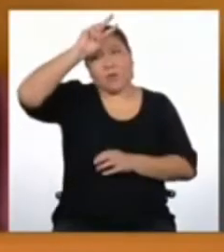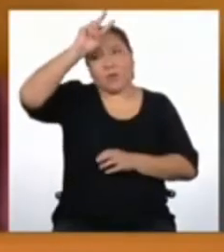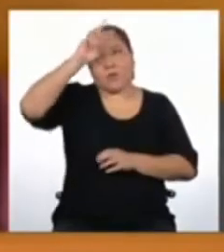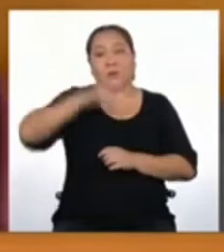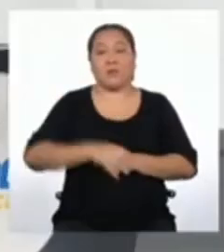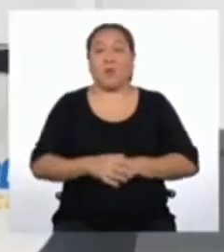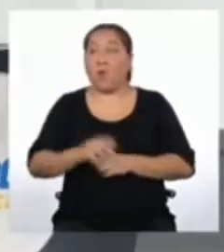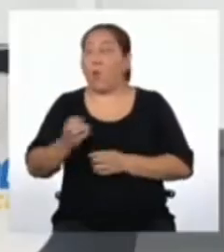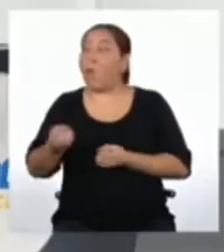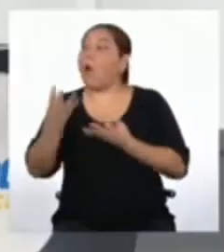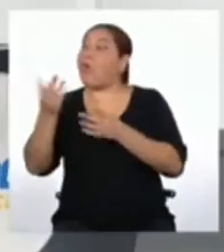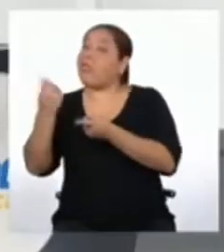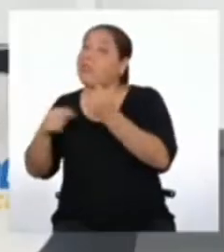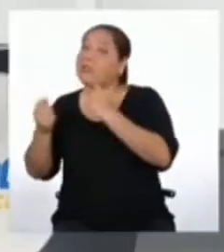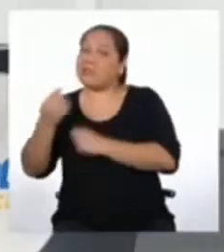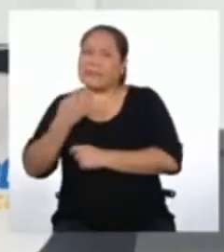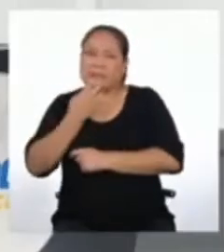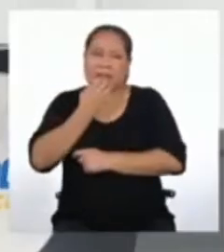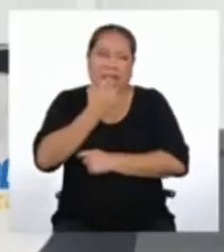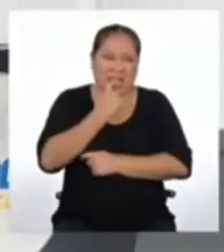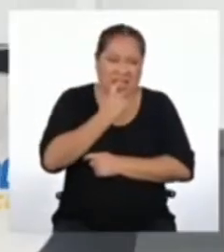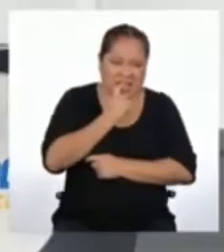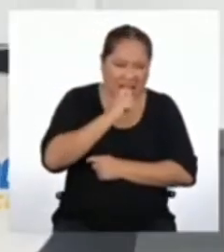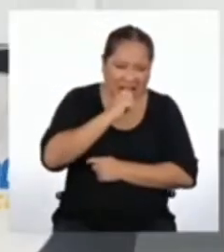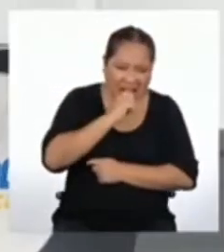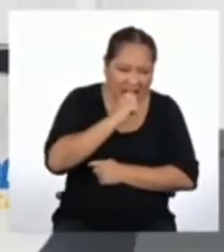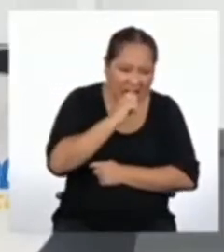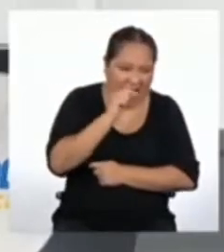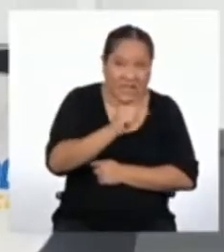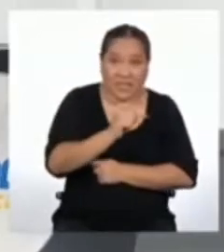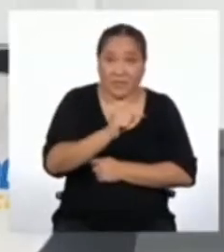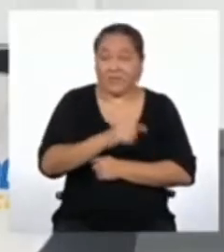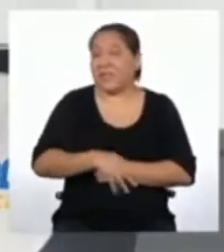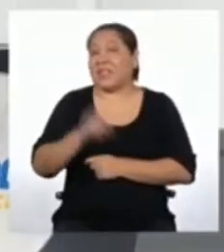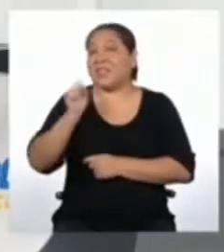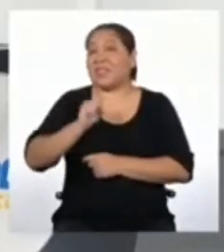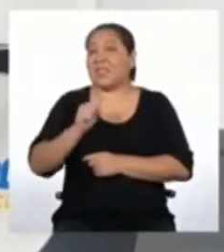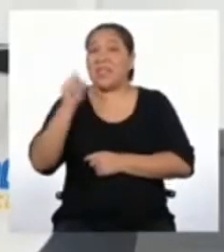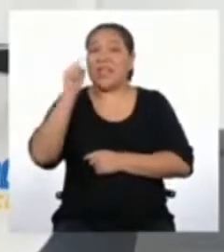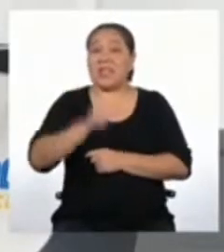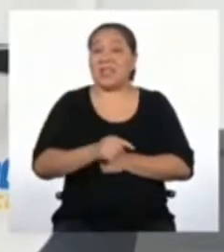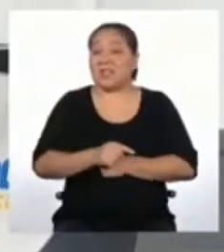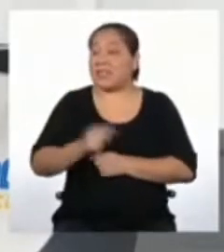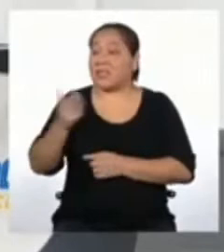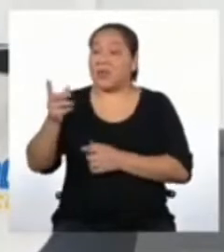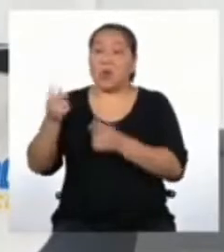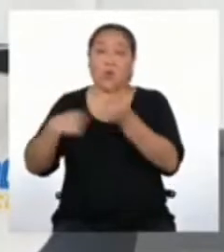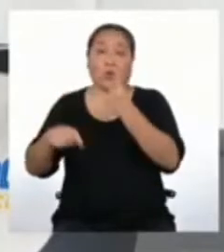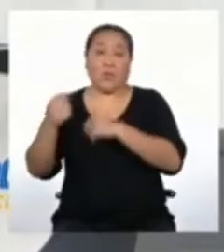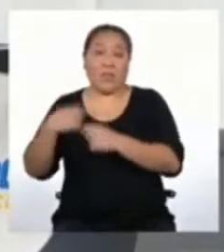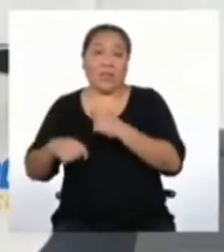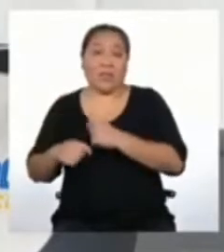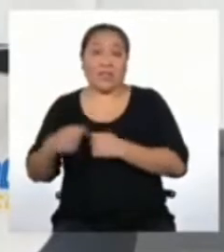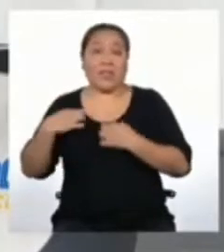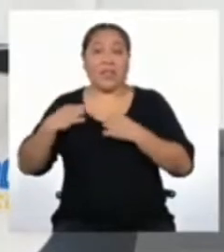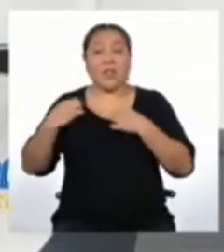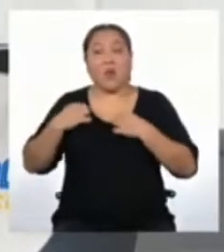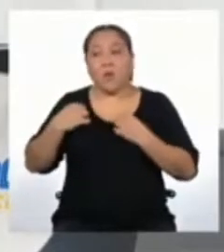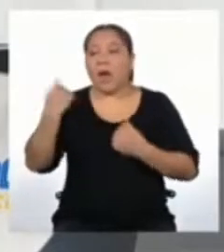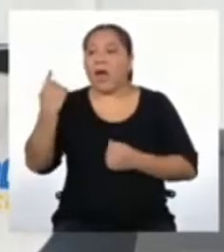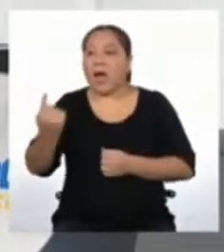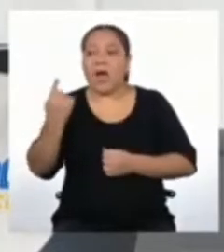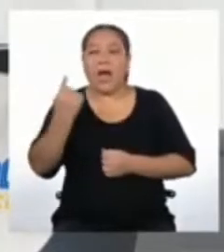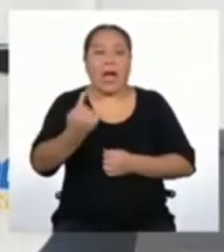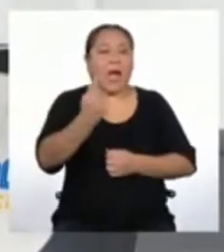sentirían envidiosas? Y eso que no estamos teniendo en cuenta que más allá de las grandes cadenas de ropa, cada ciudad en nuestro